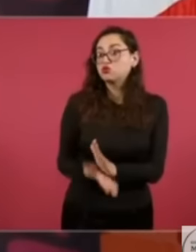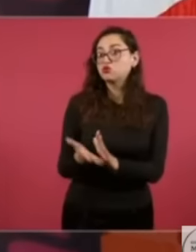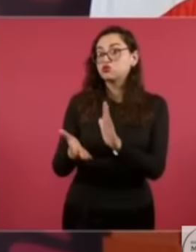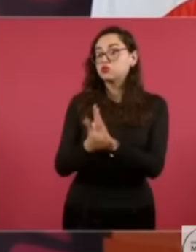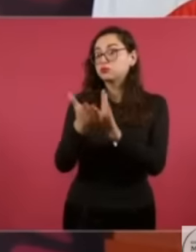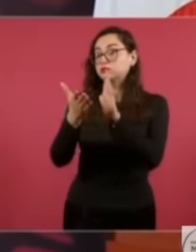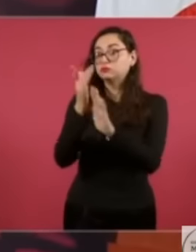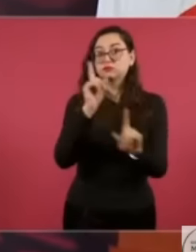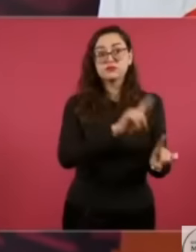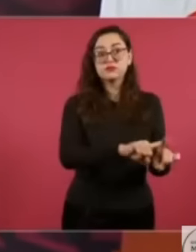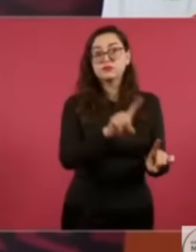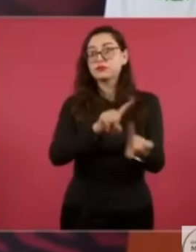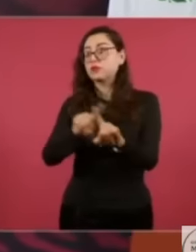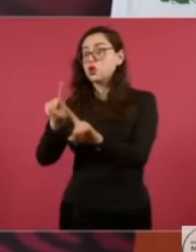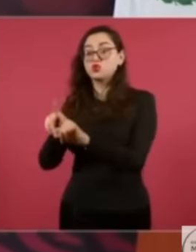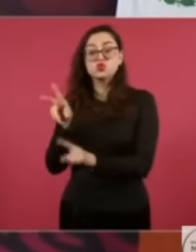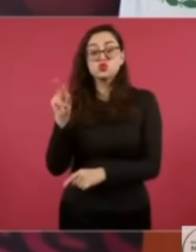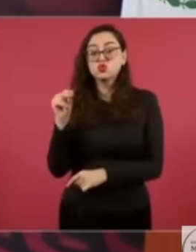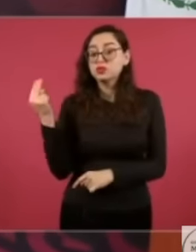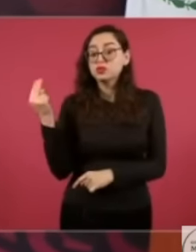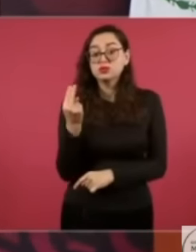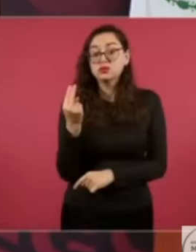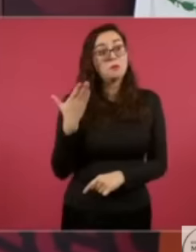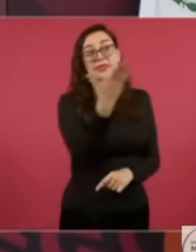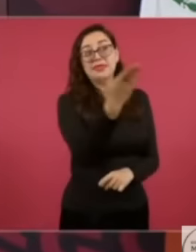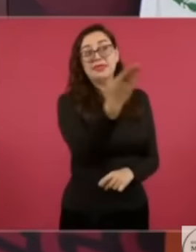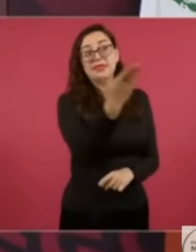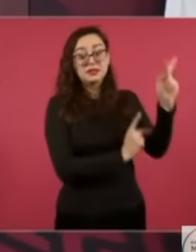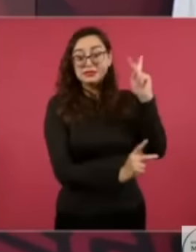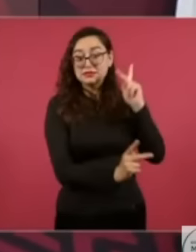Esto significa no aumentar impuestos.